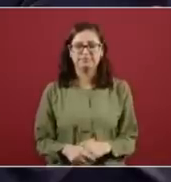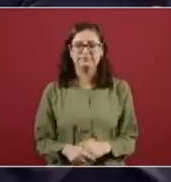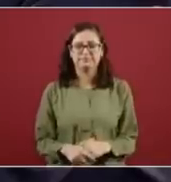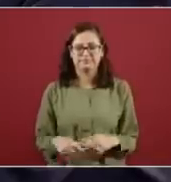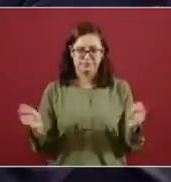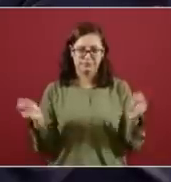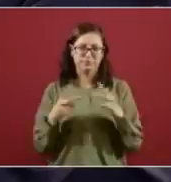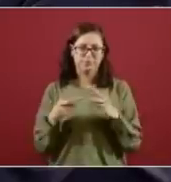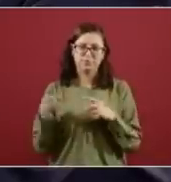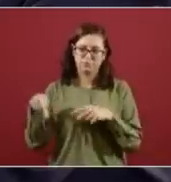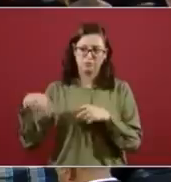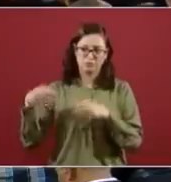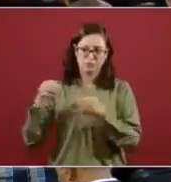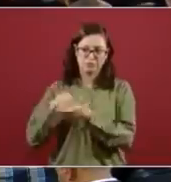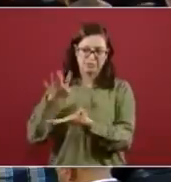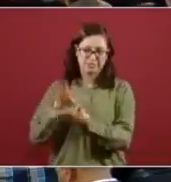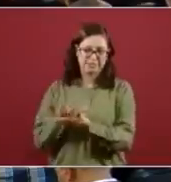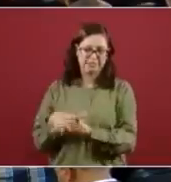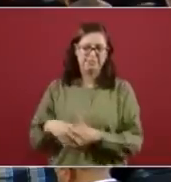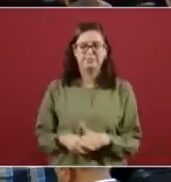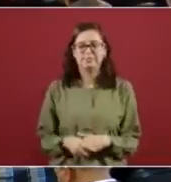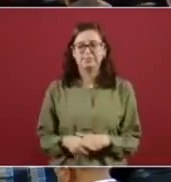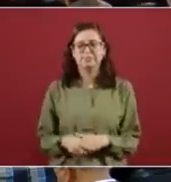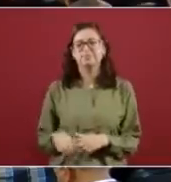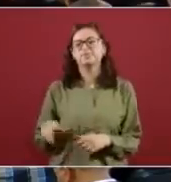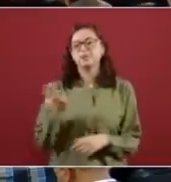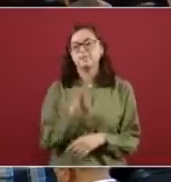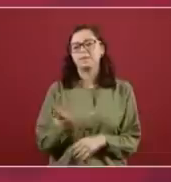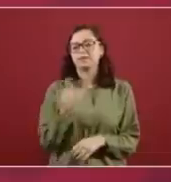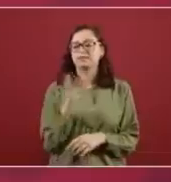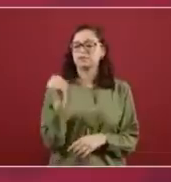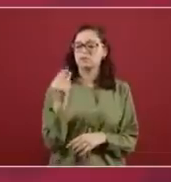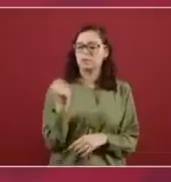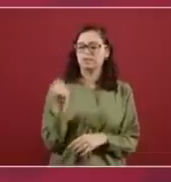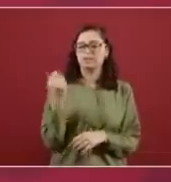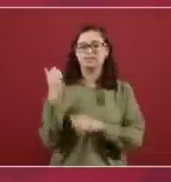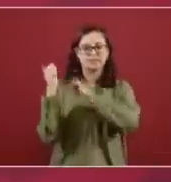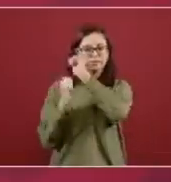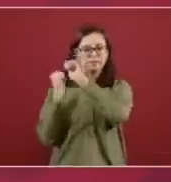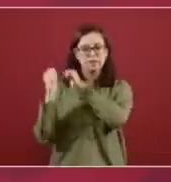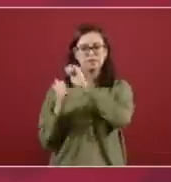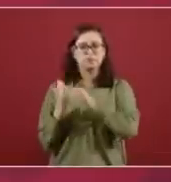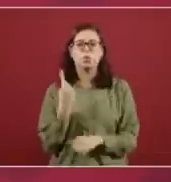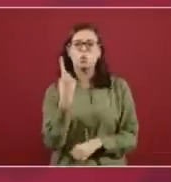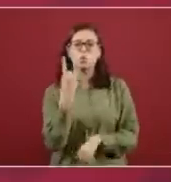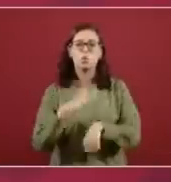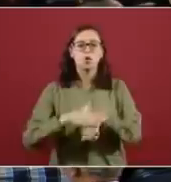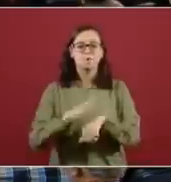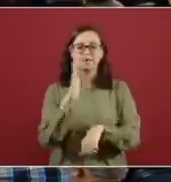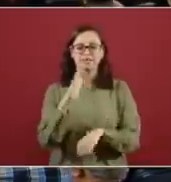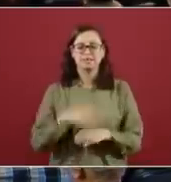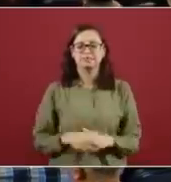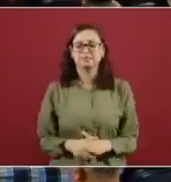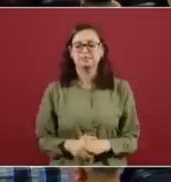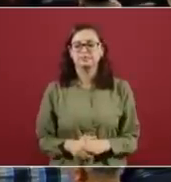vamos al revés martes 9 de hoy muy bien una más